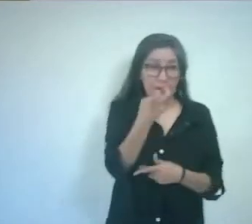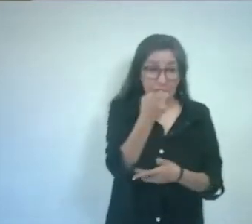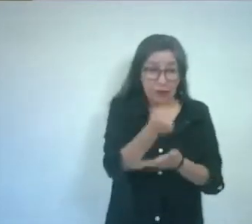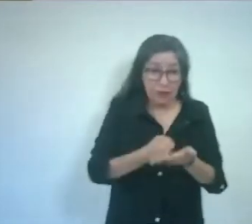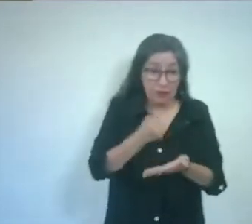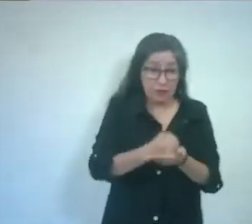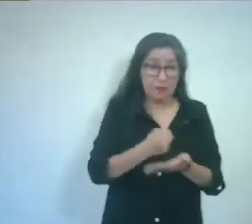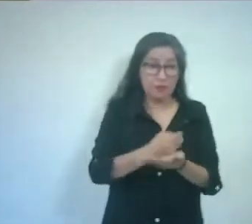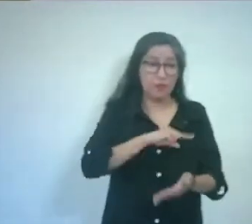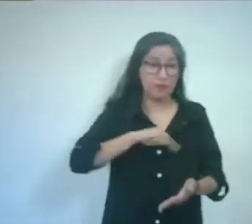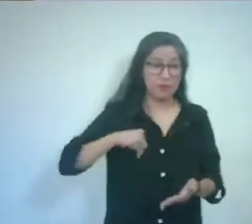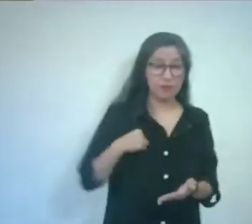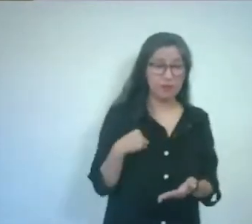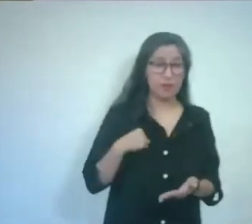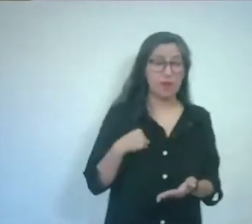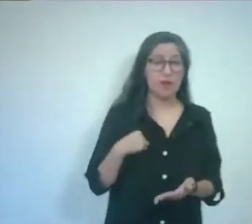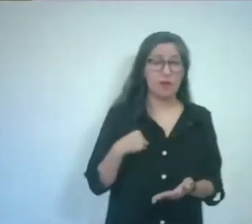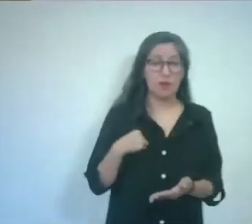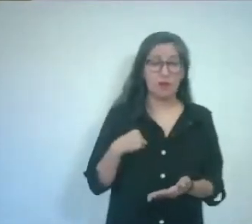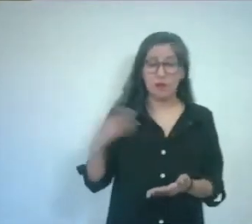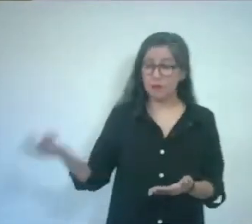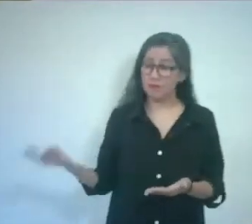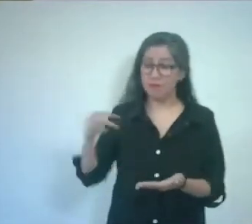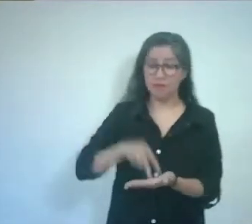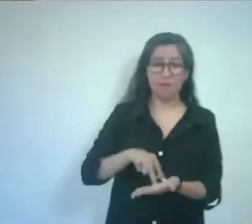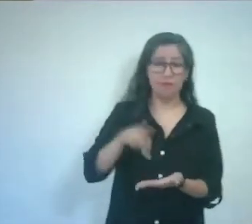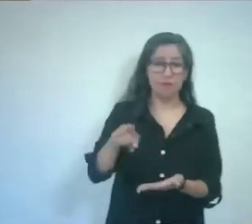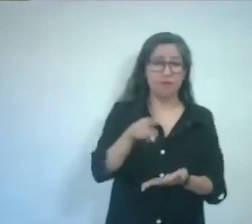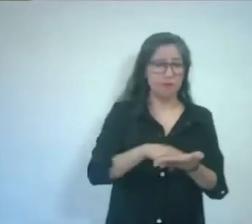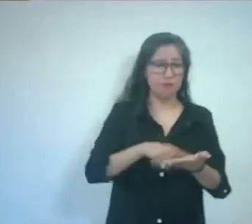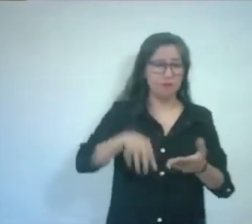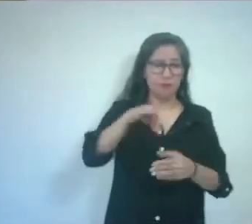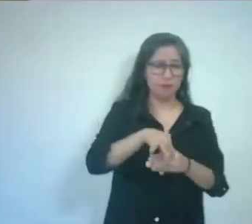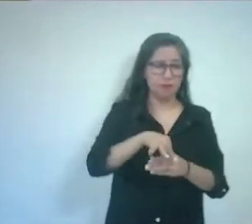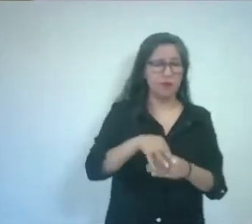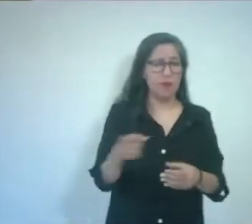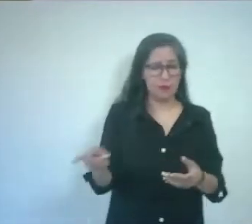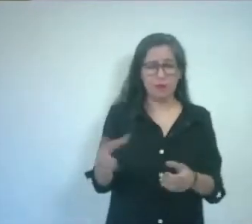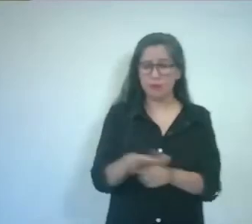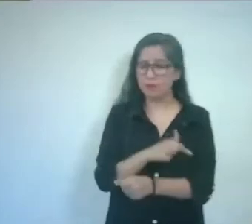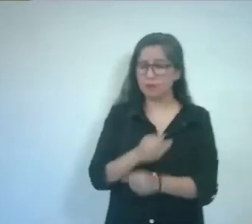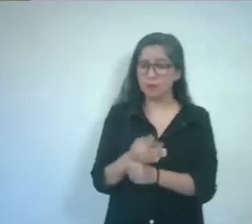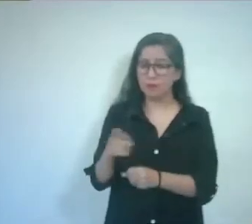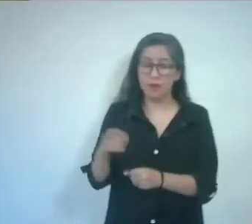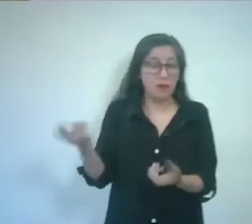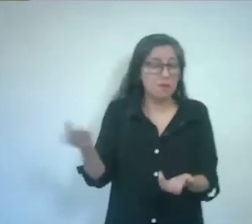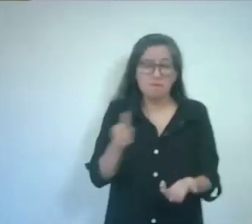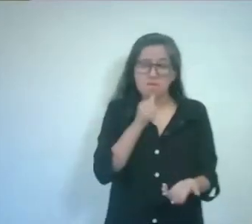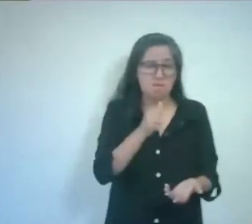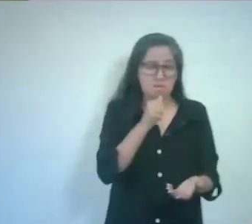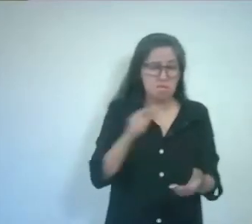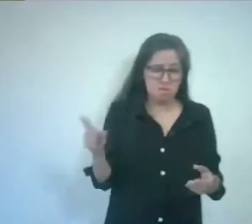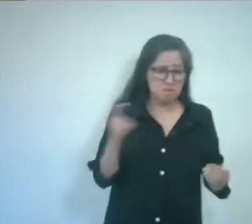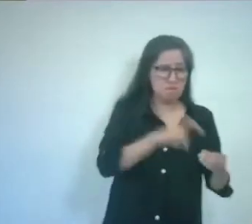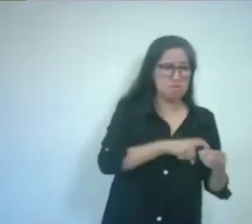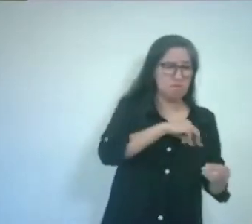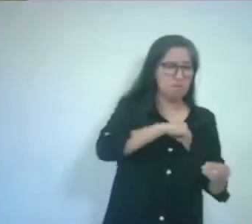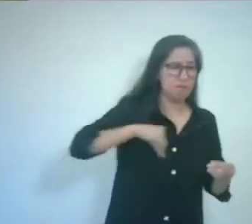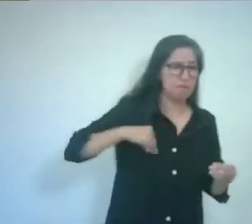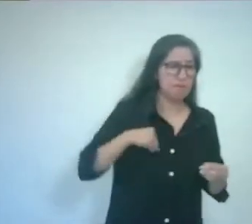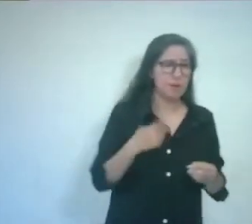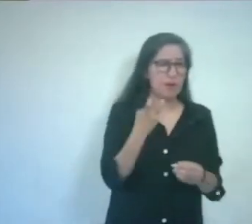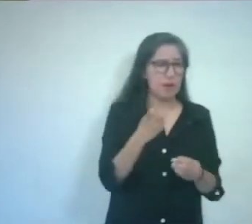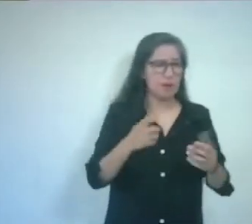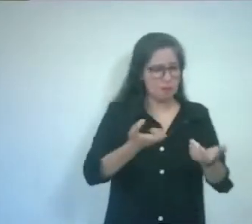exigencias, postulamos a un número importante de ciudadanos sin militancia, con el ánimo de construir en este